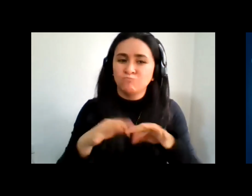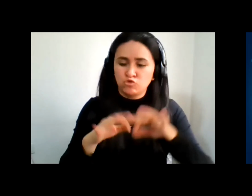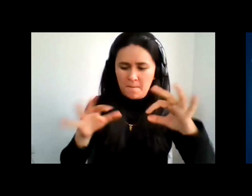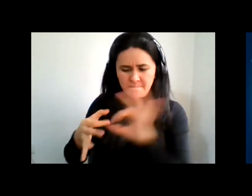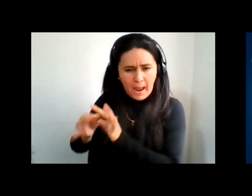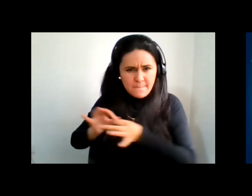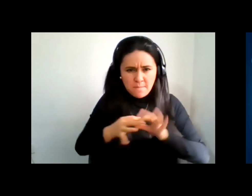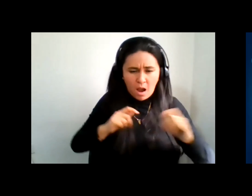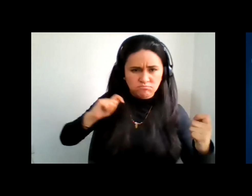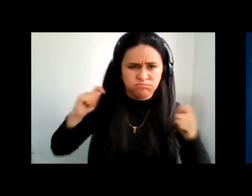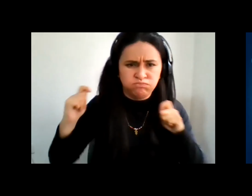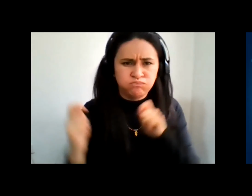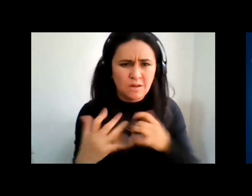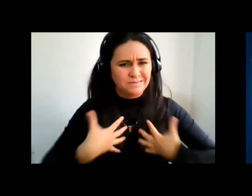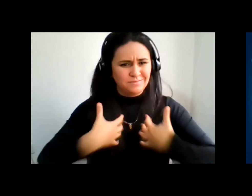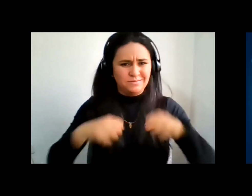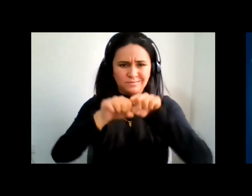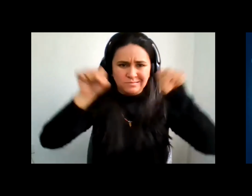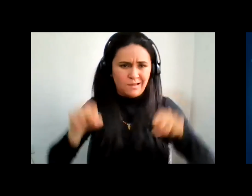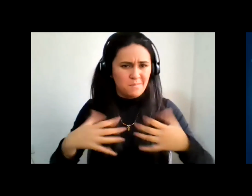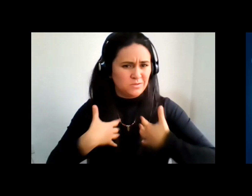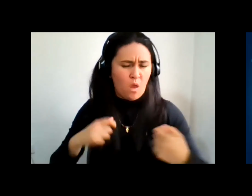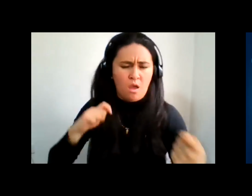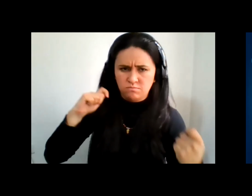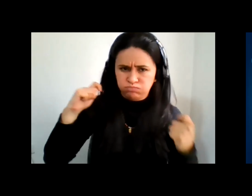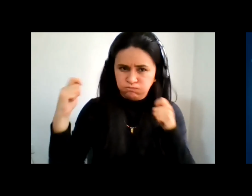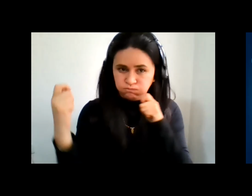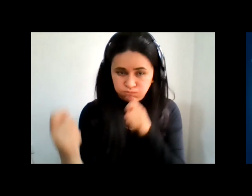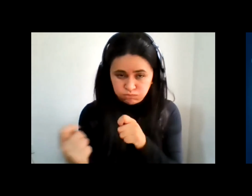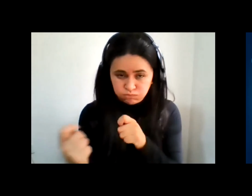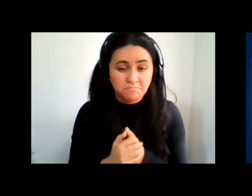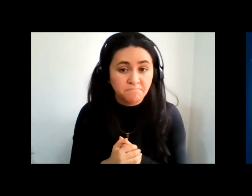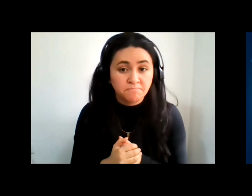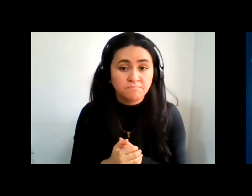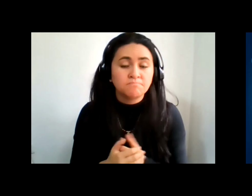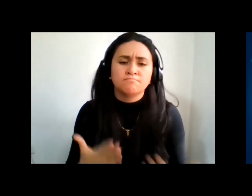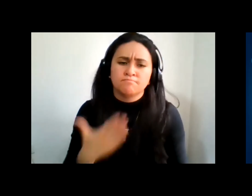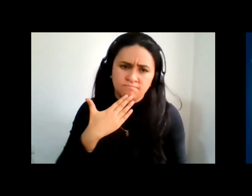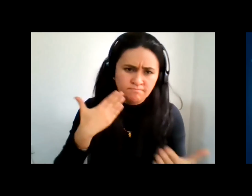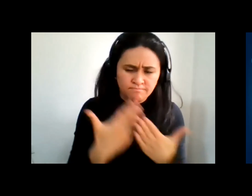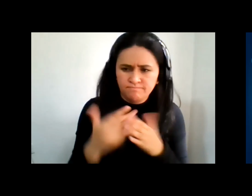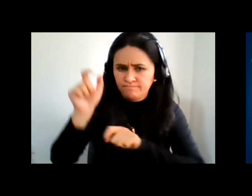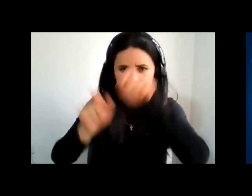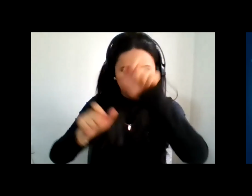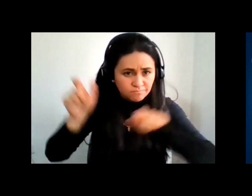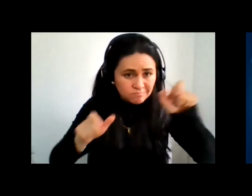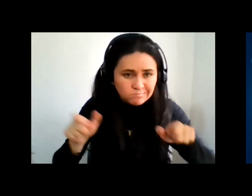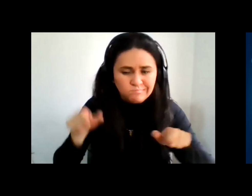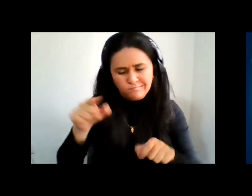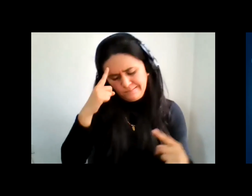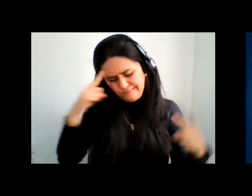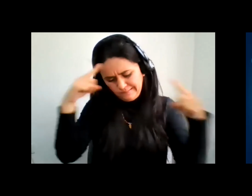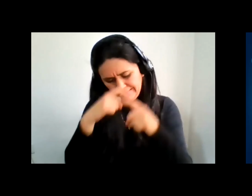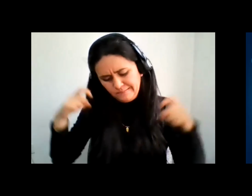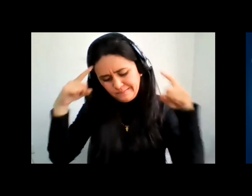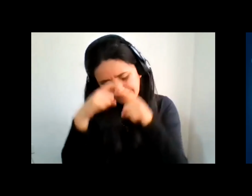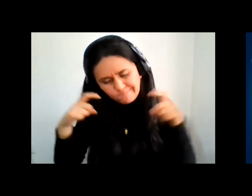esta transformación de los sistemas de salud. Insto a todos los participantes a que consideren esto en más